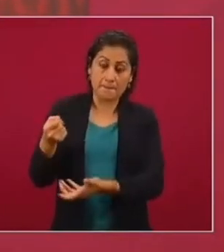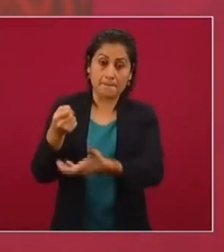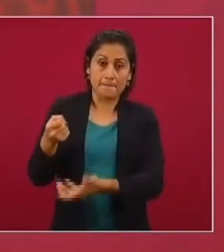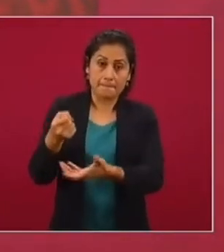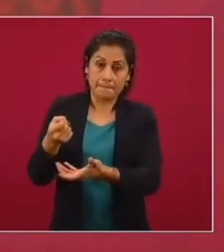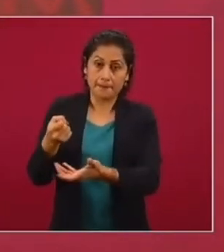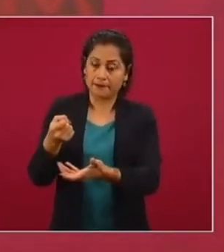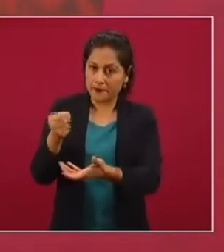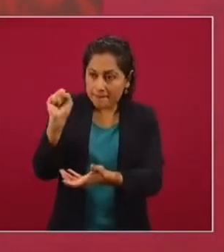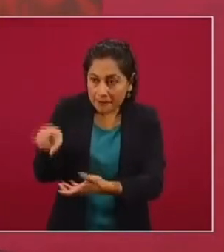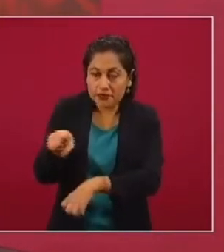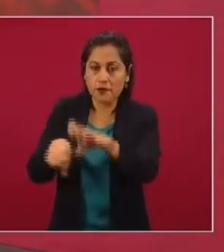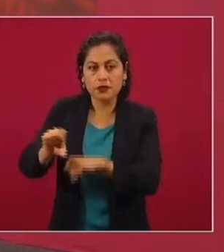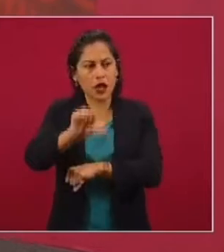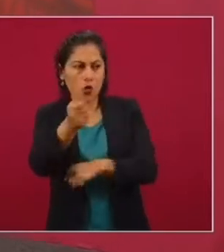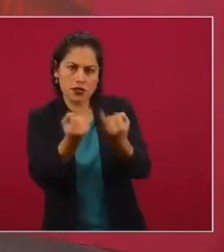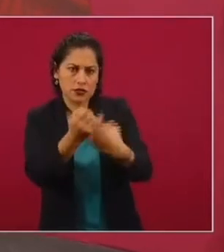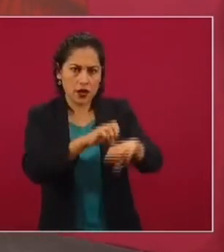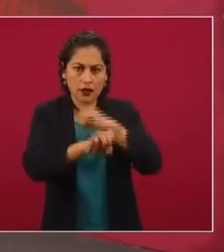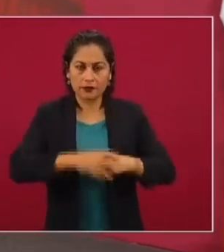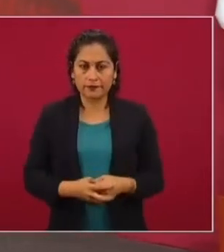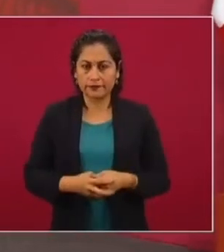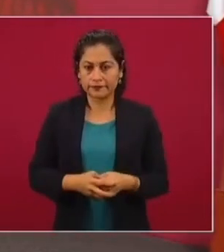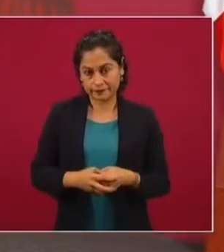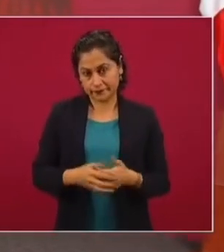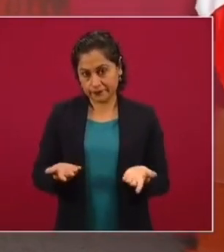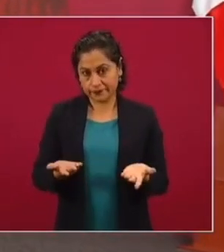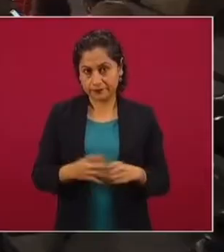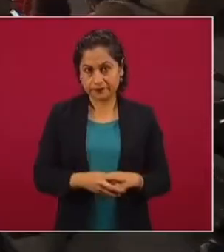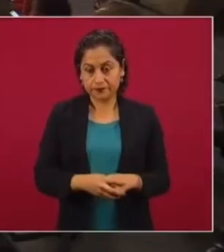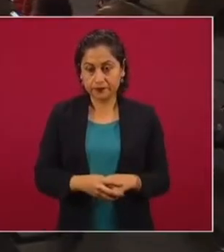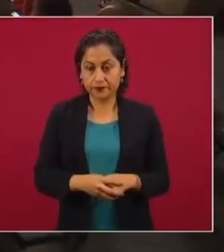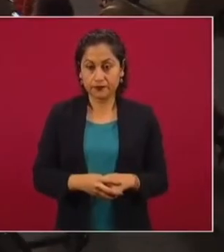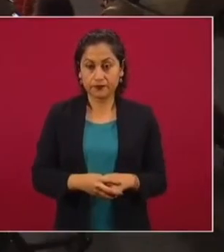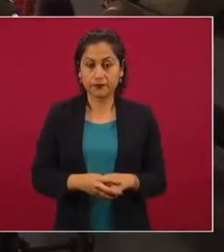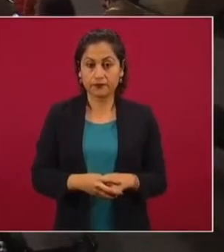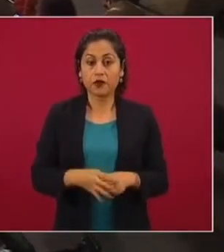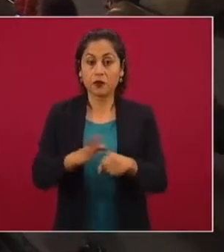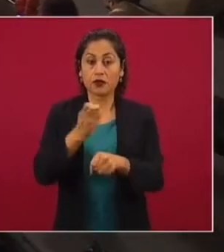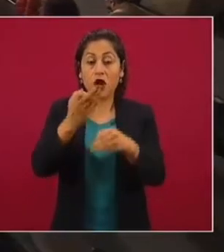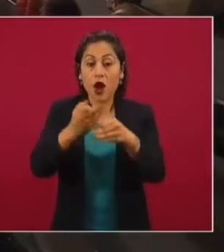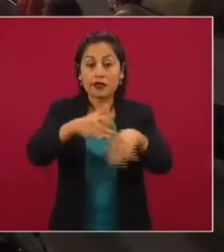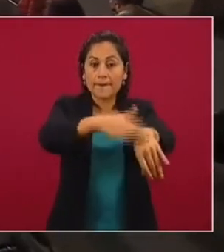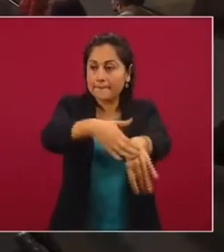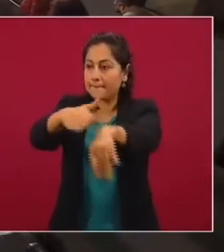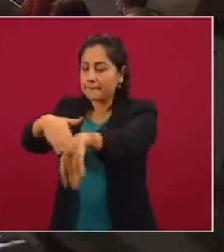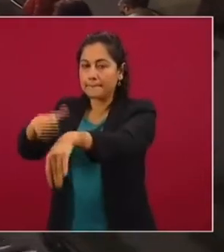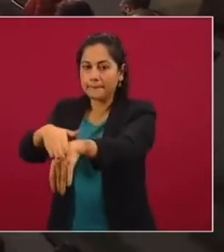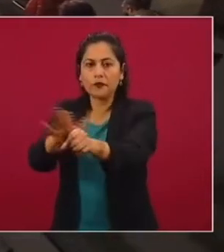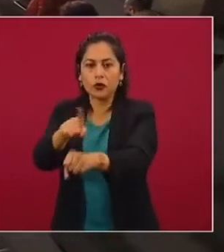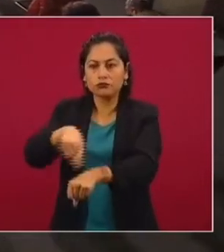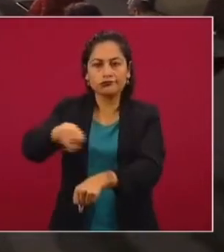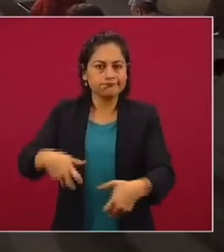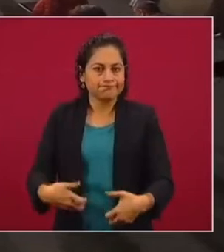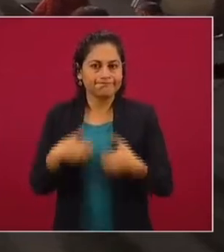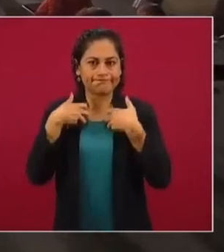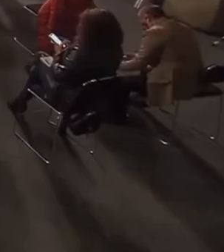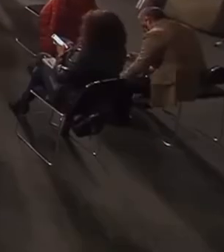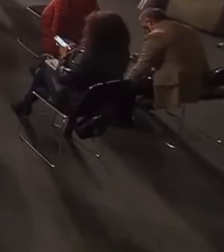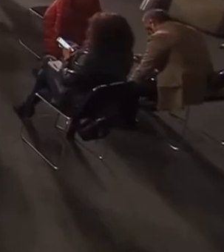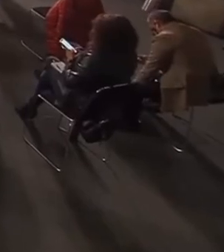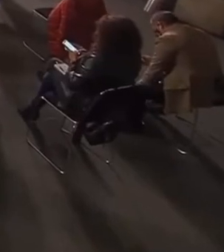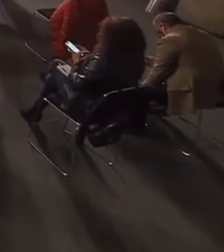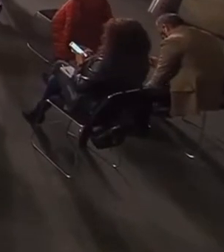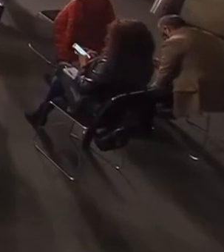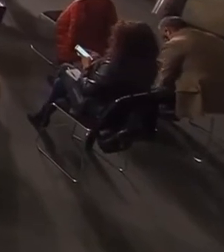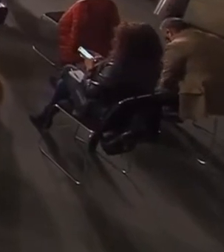Entonces, así como esa empresa, pues otras. Entonces, y hay toda una campaña, ¿no? Están muy molestos, porque optamos